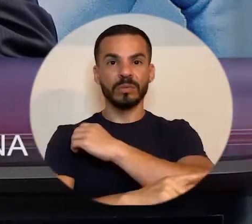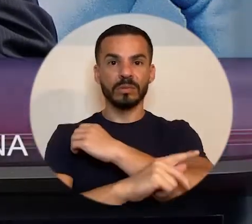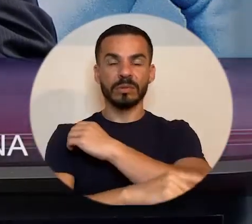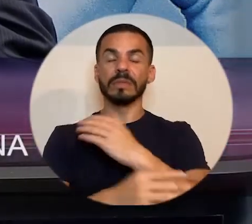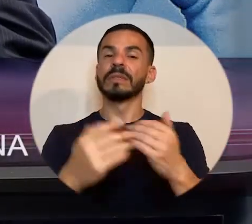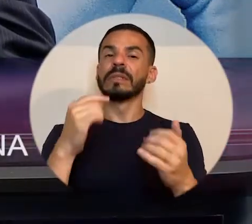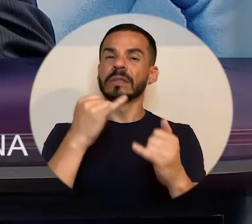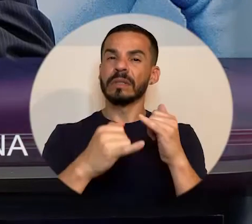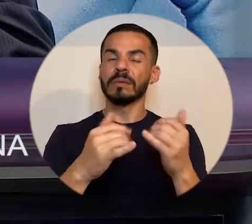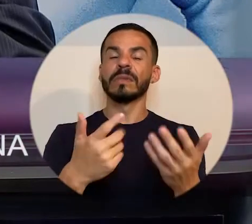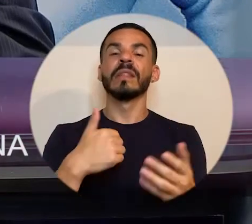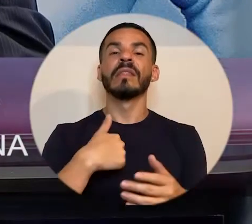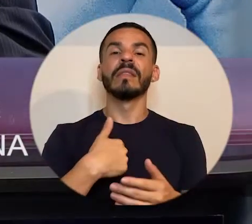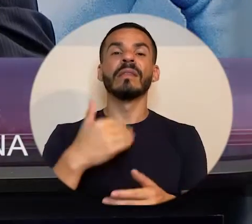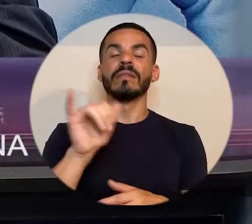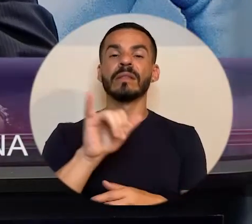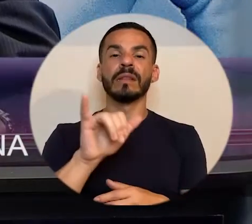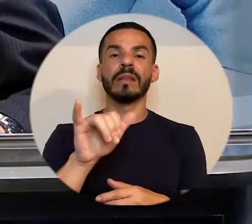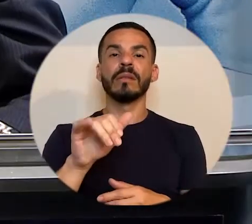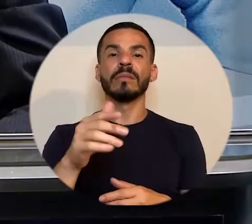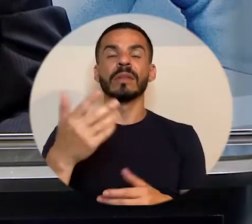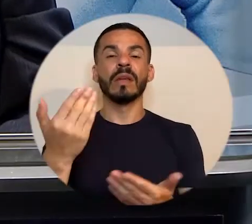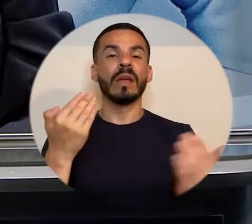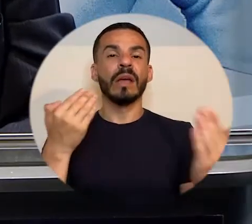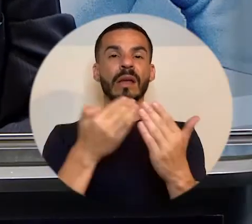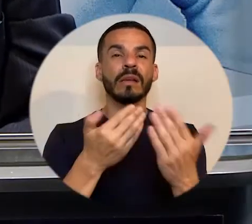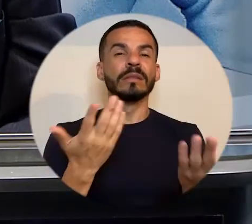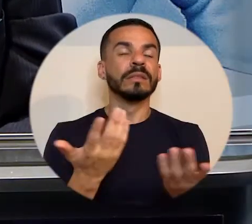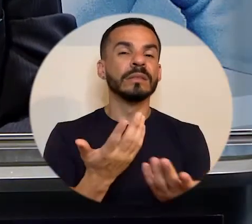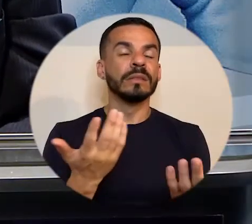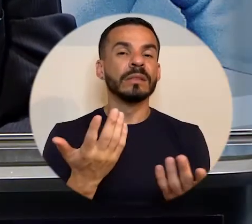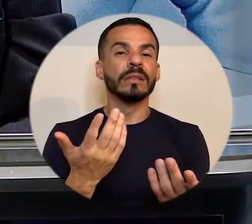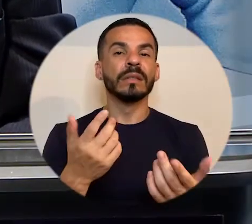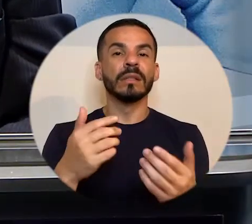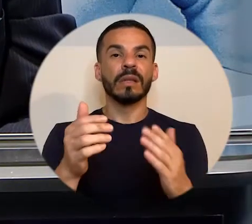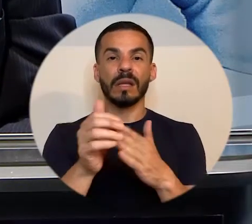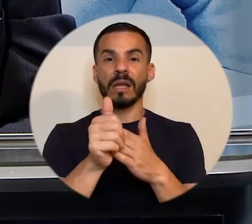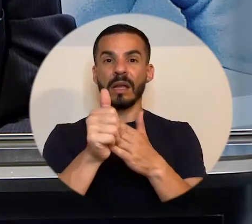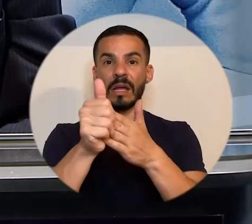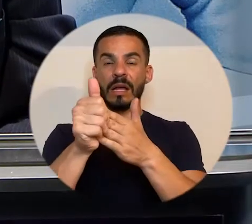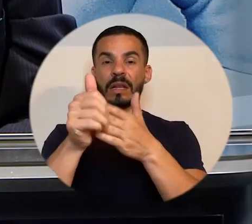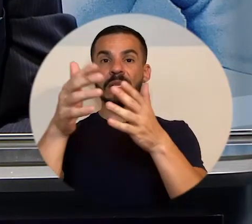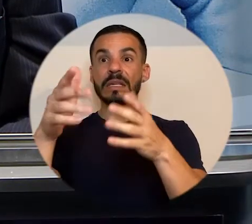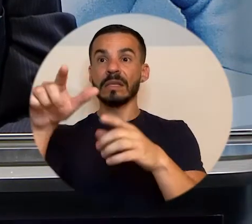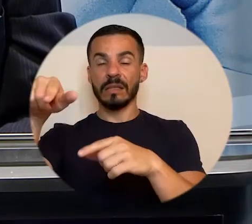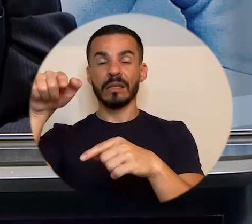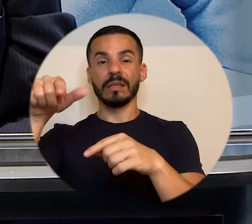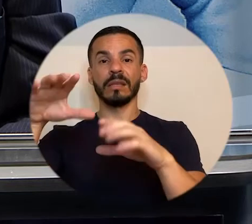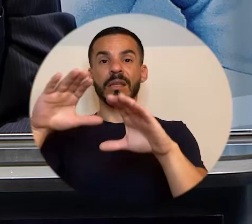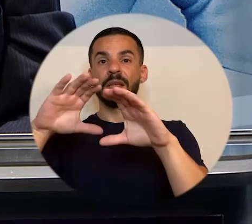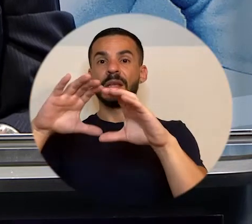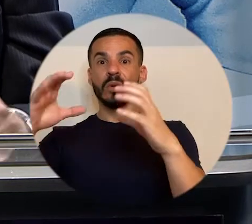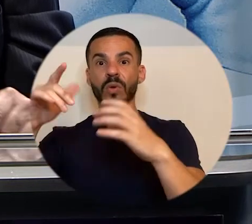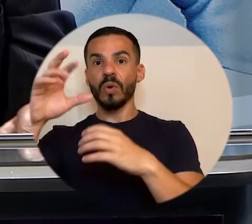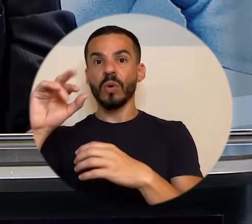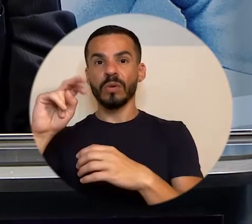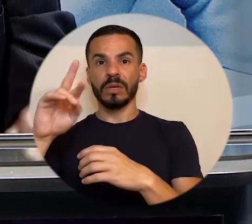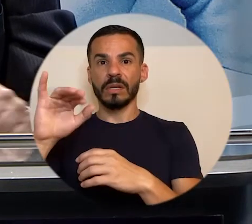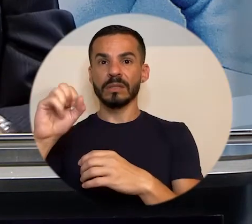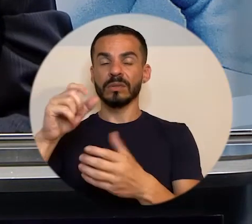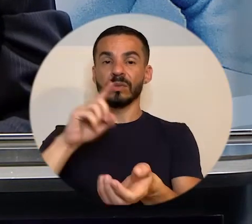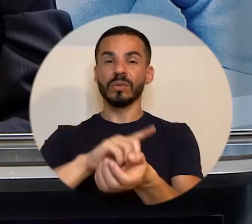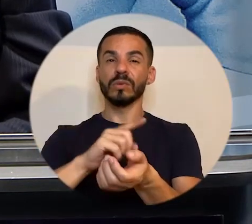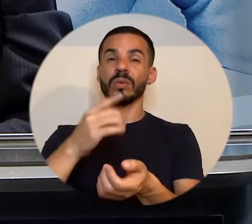Y cierro, debe haber también un acercamiento a líderes del Congreso. El